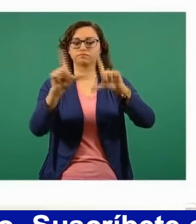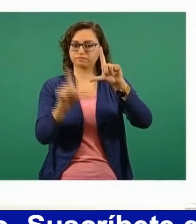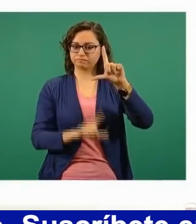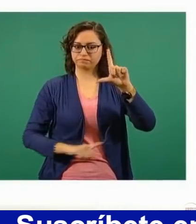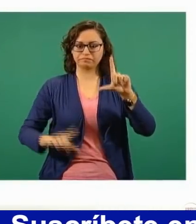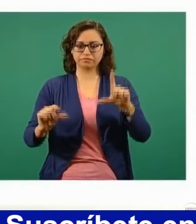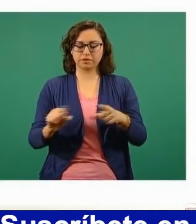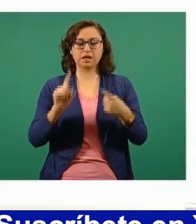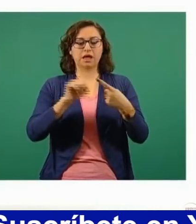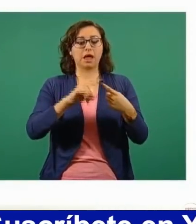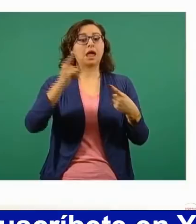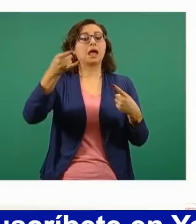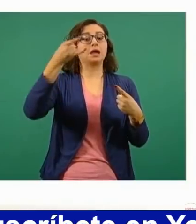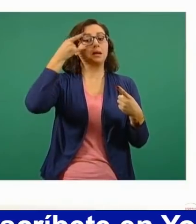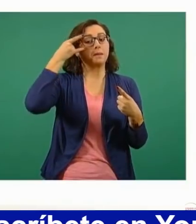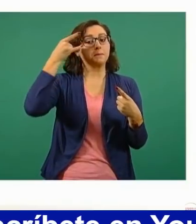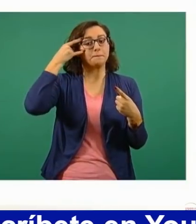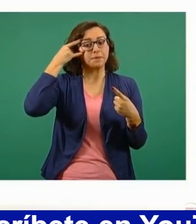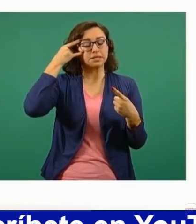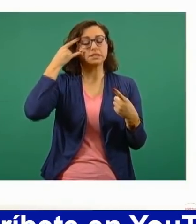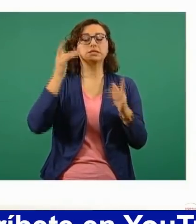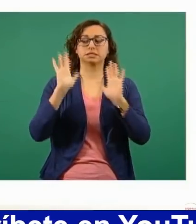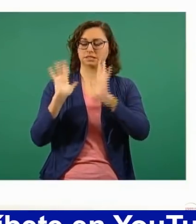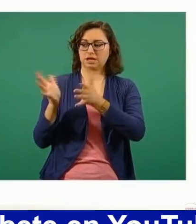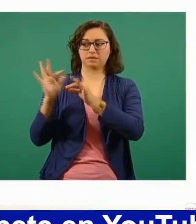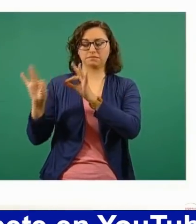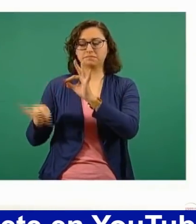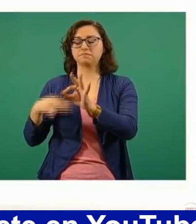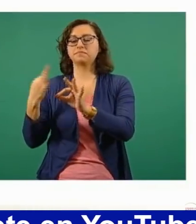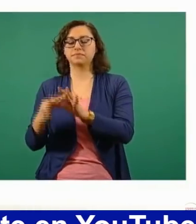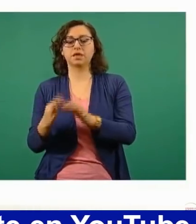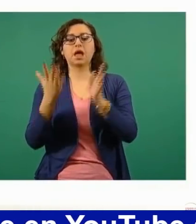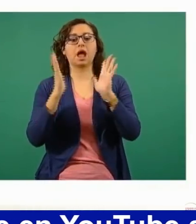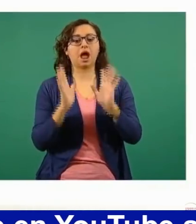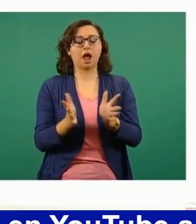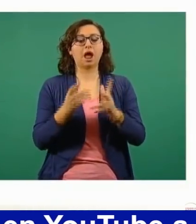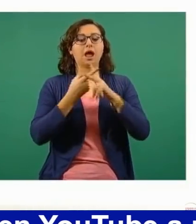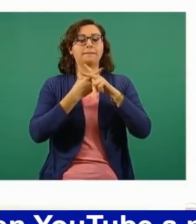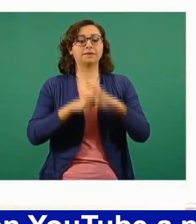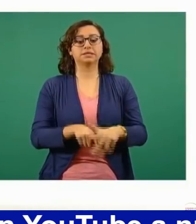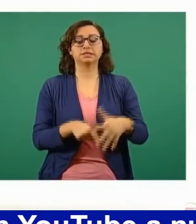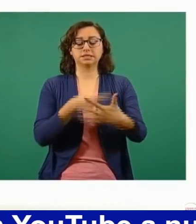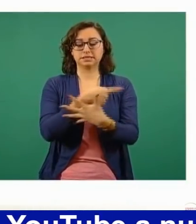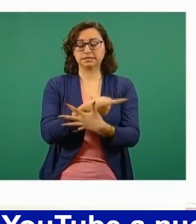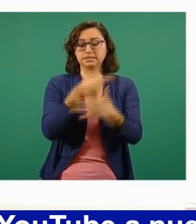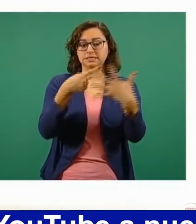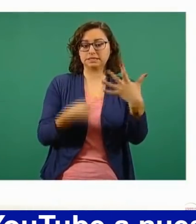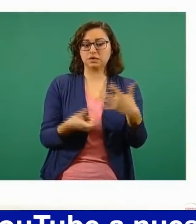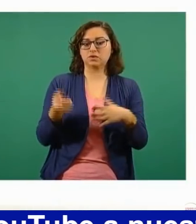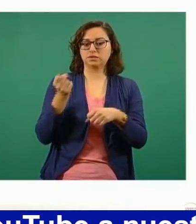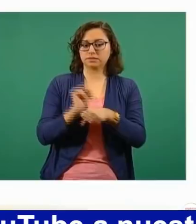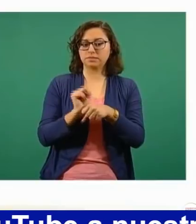ya fue cubierto, ahora son 5 y estaremos a un ritmo aproximadamente semanal